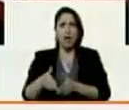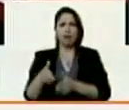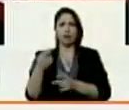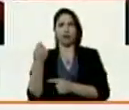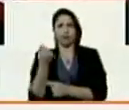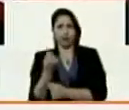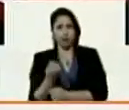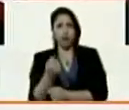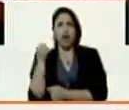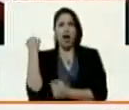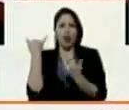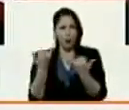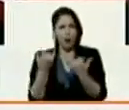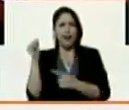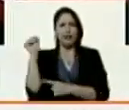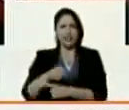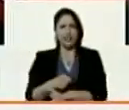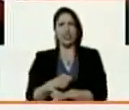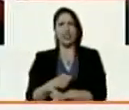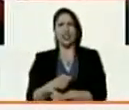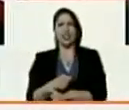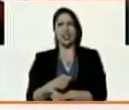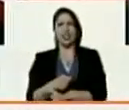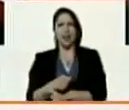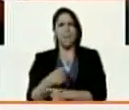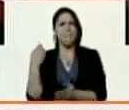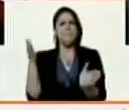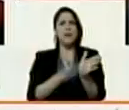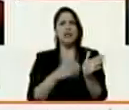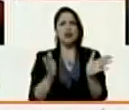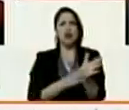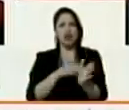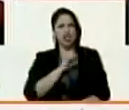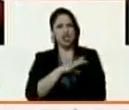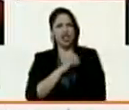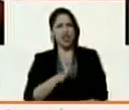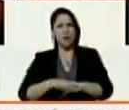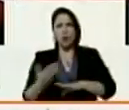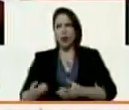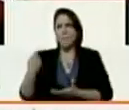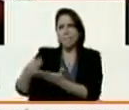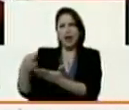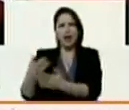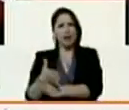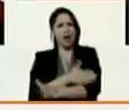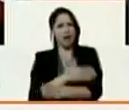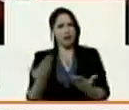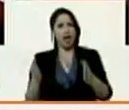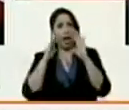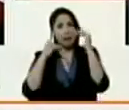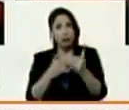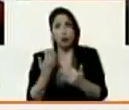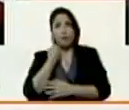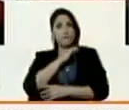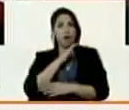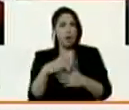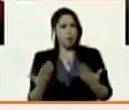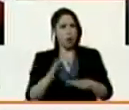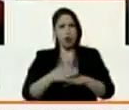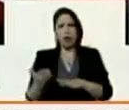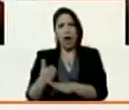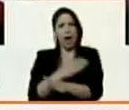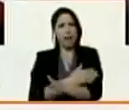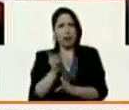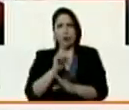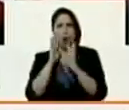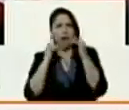le va a dar pensiones a los chilenos, ¿y por qué no le diste antes? ¿Por qué no le diste antes atención a los enfermos? ¿Por qué no